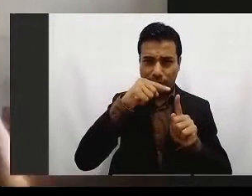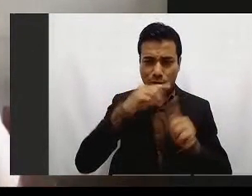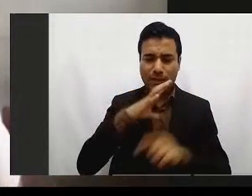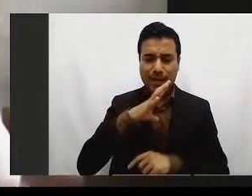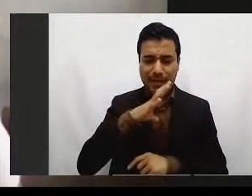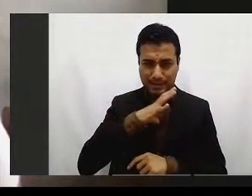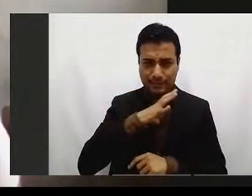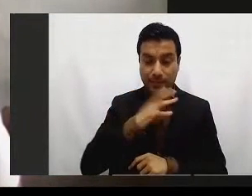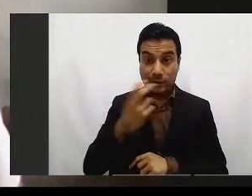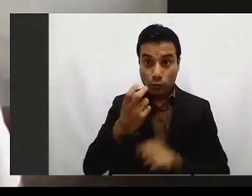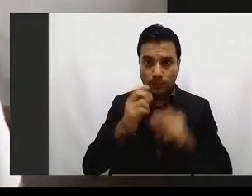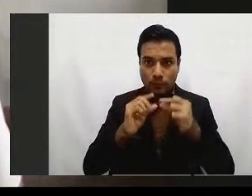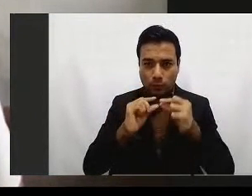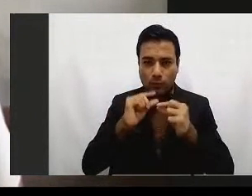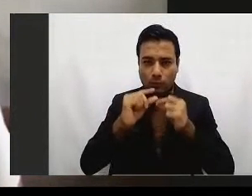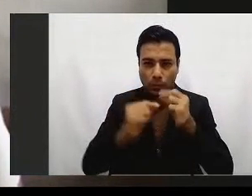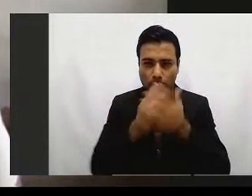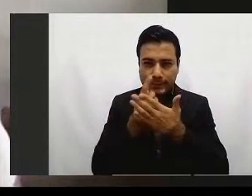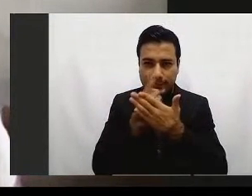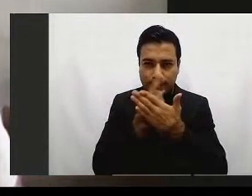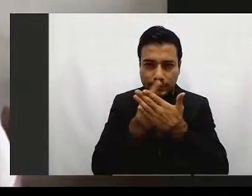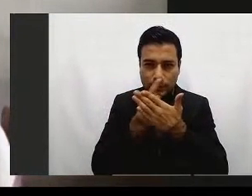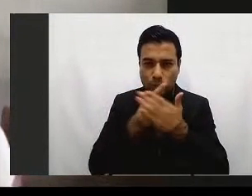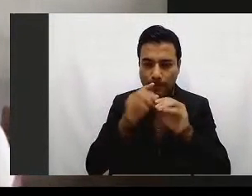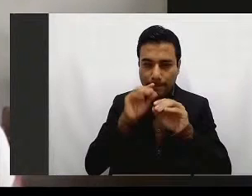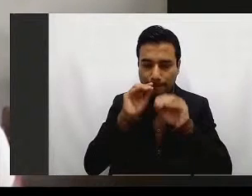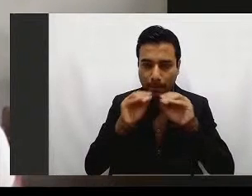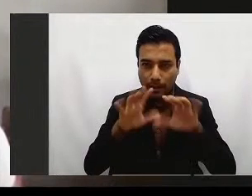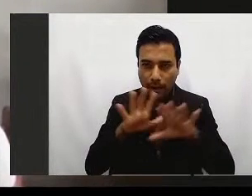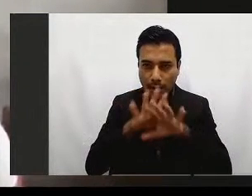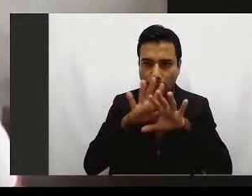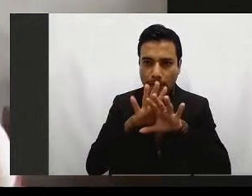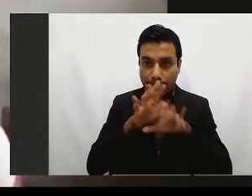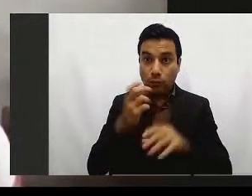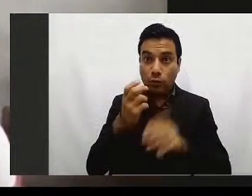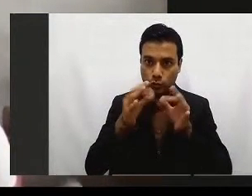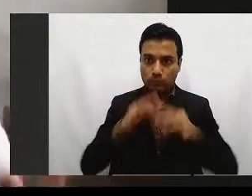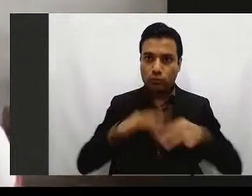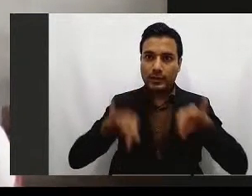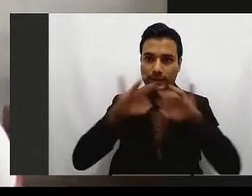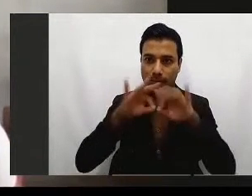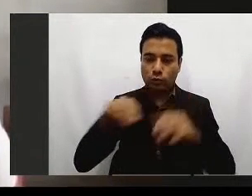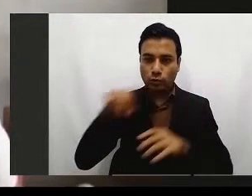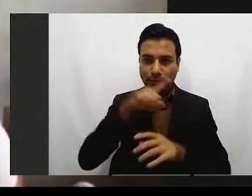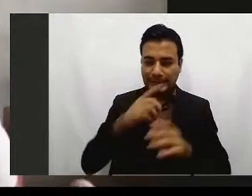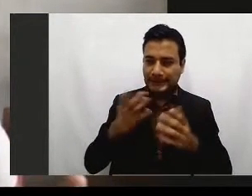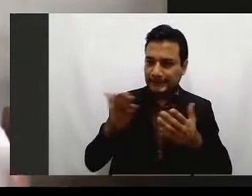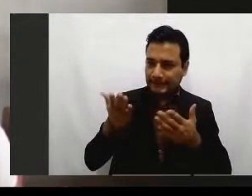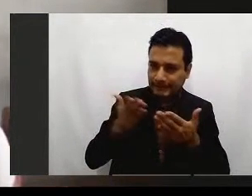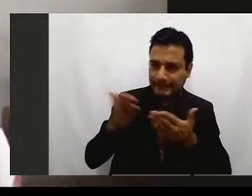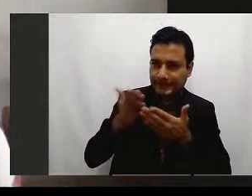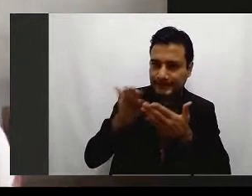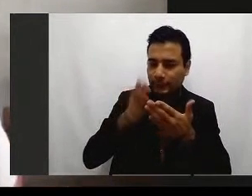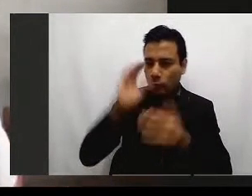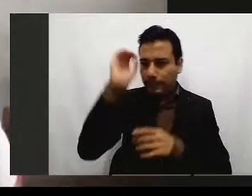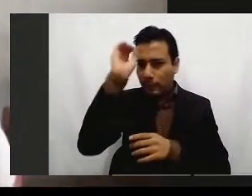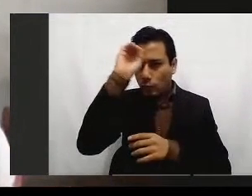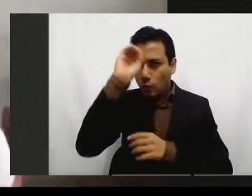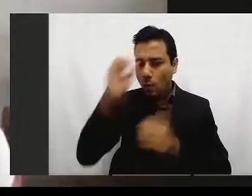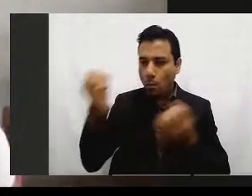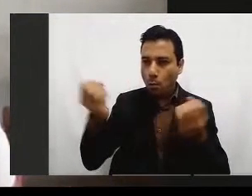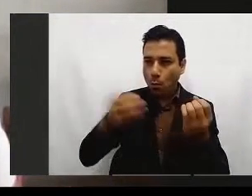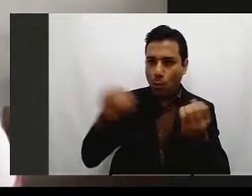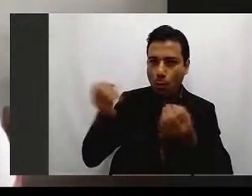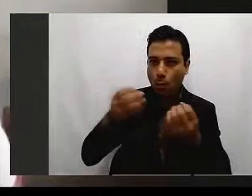rediseñando poco a poco. Y por eso era tan importante estar transmitiendo y midiendo las percepciones de los